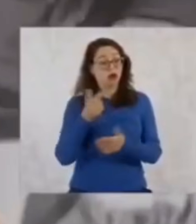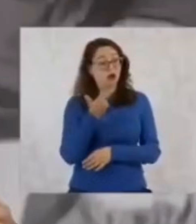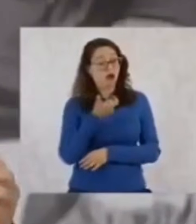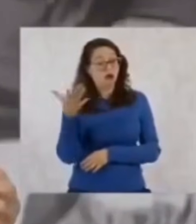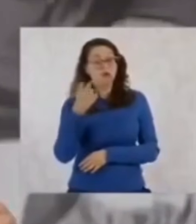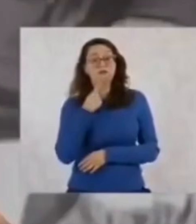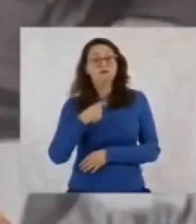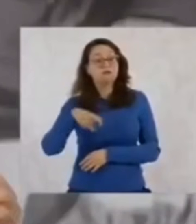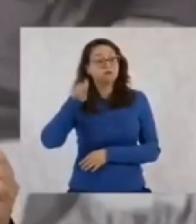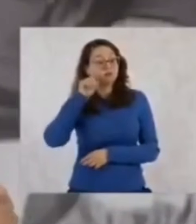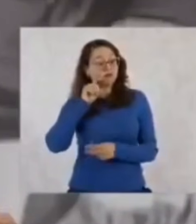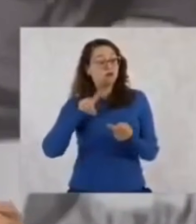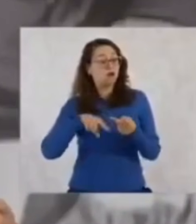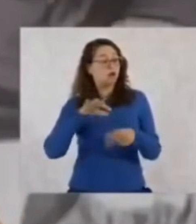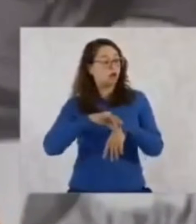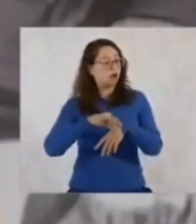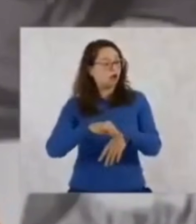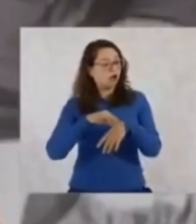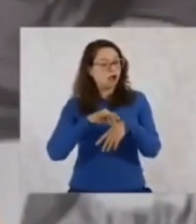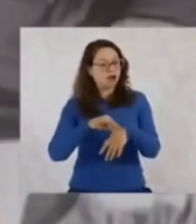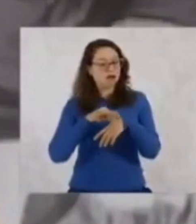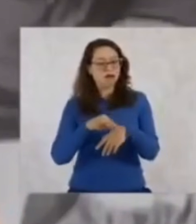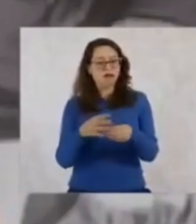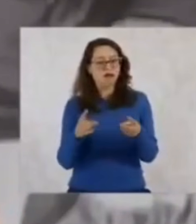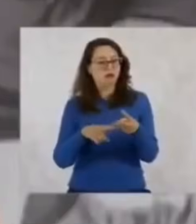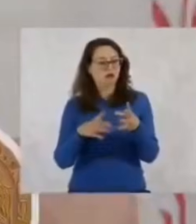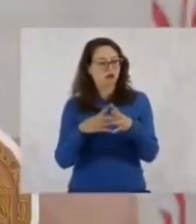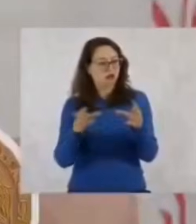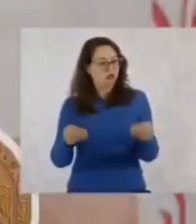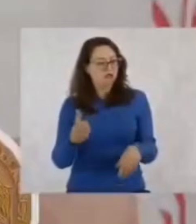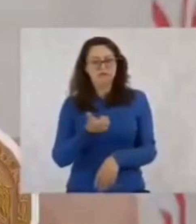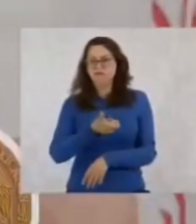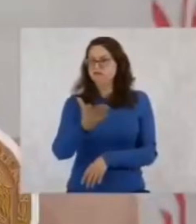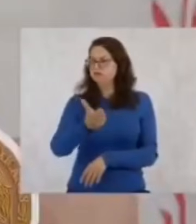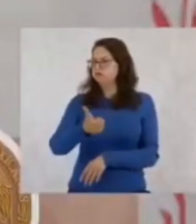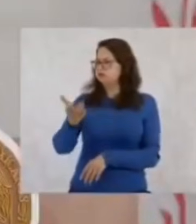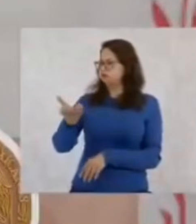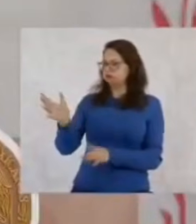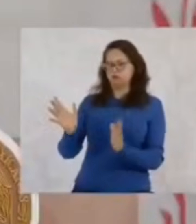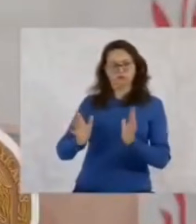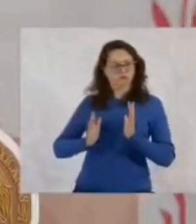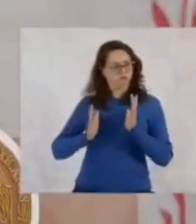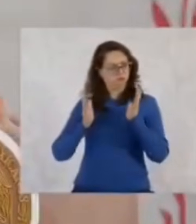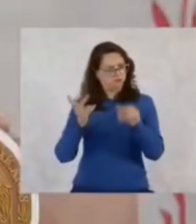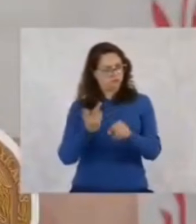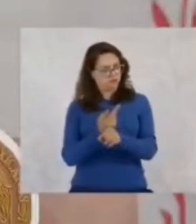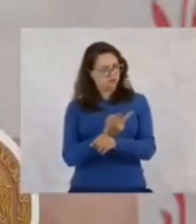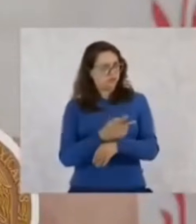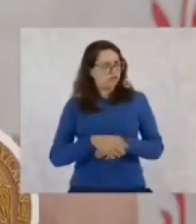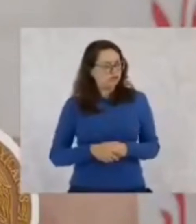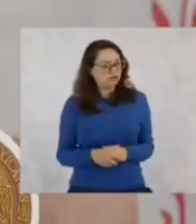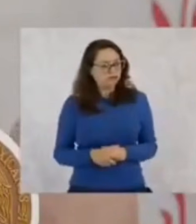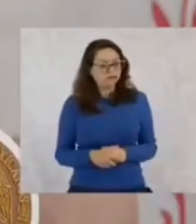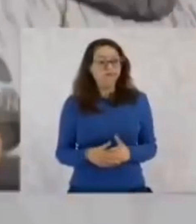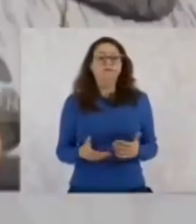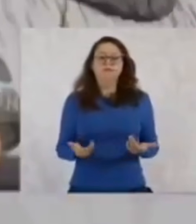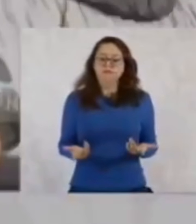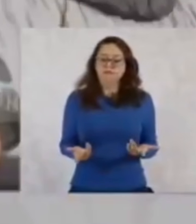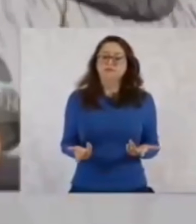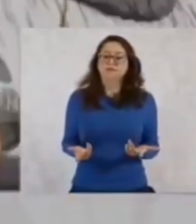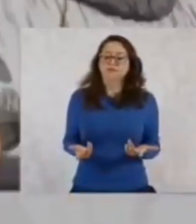del jitomate, el precio de la carne, el precio de la calabacita. Entonces, mucho tiene que ver también con